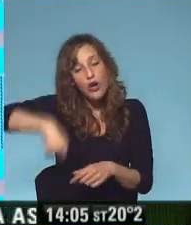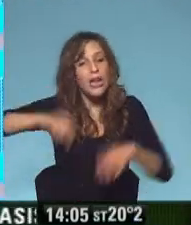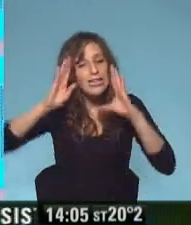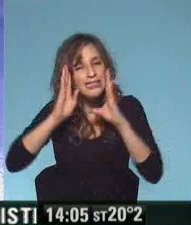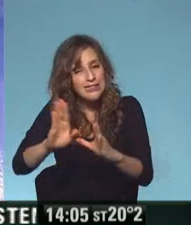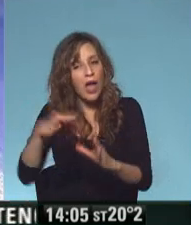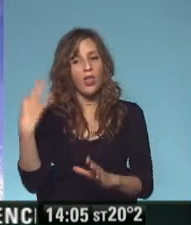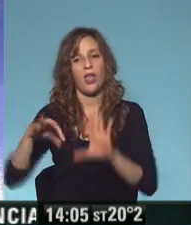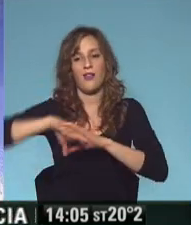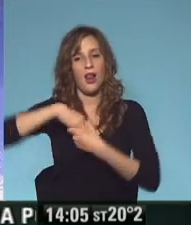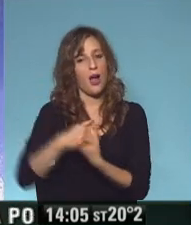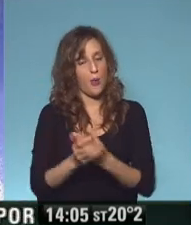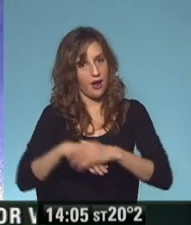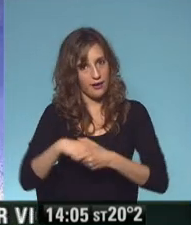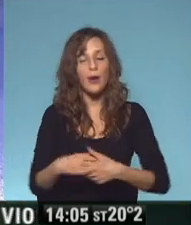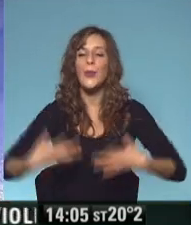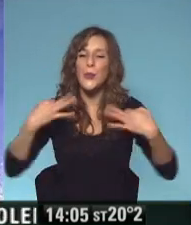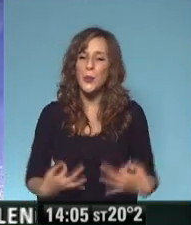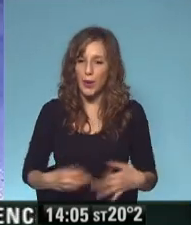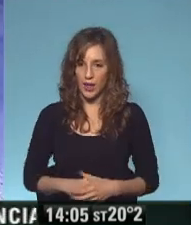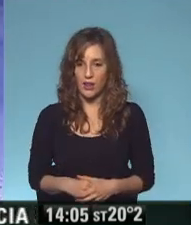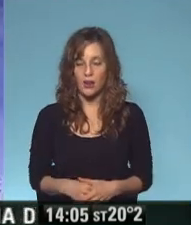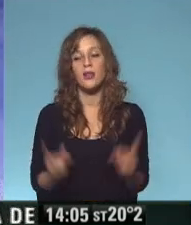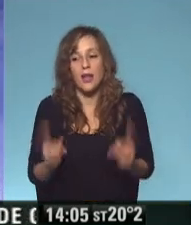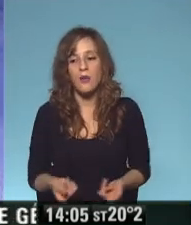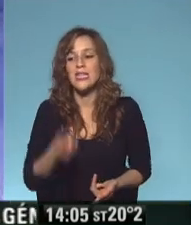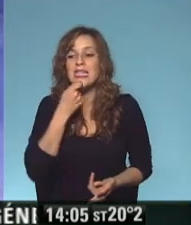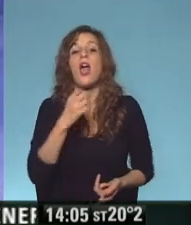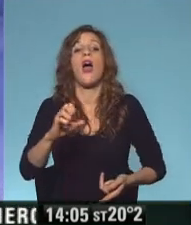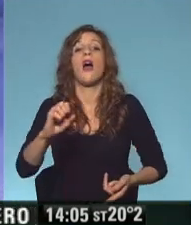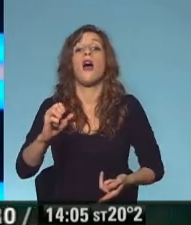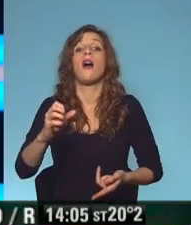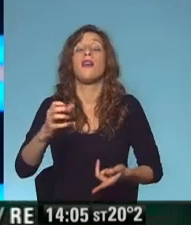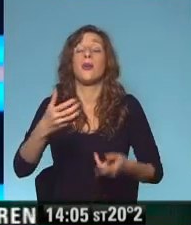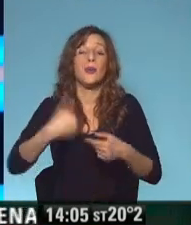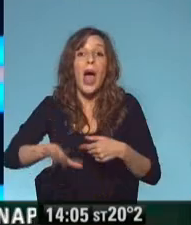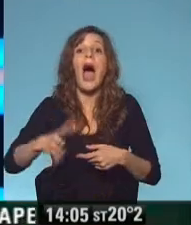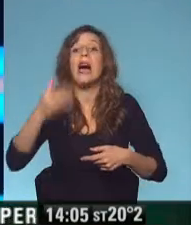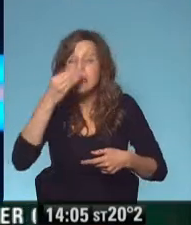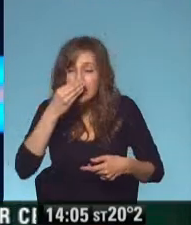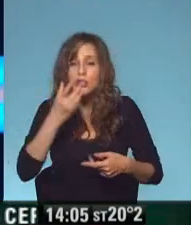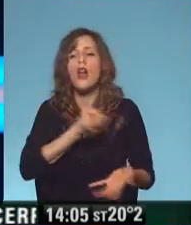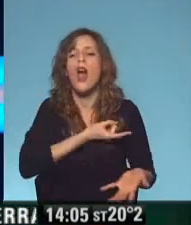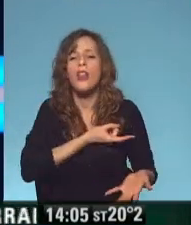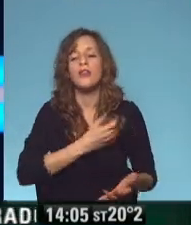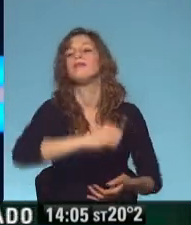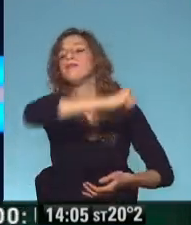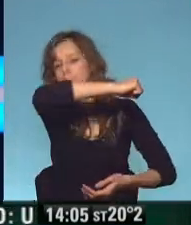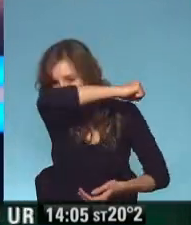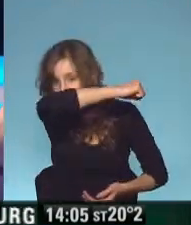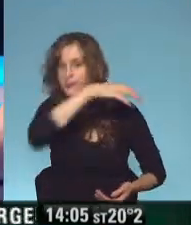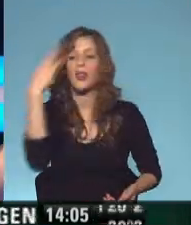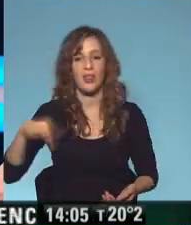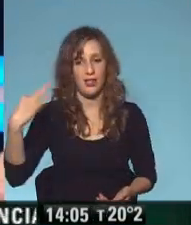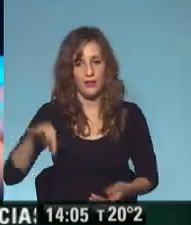¿Sí? Tenemos que lavarnos bien las manos y también si estornudamos hacerlo en el pliegue del codo. Así nos cuidamos a nosotros y